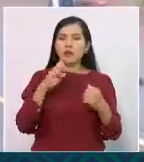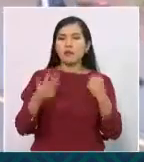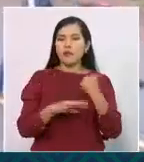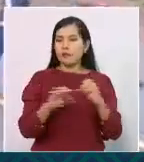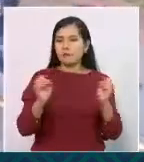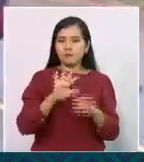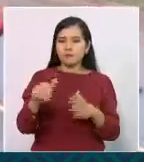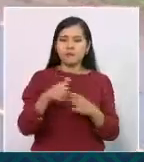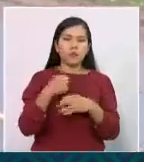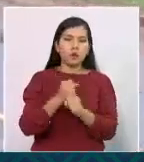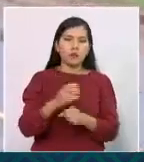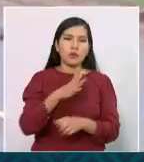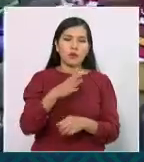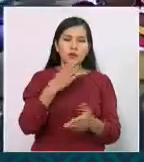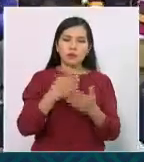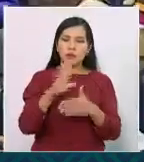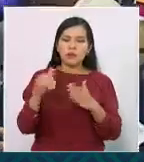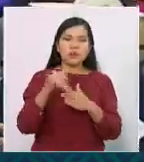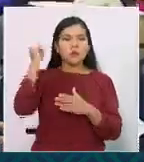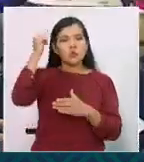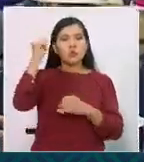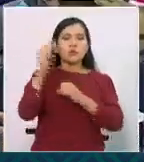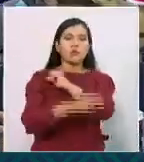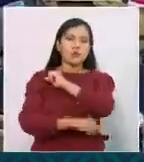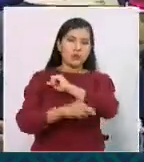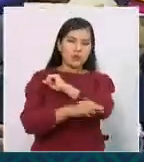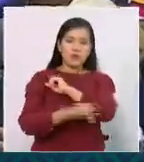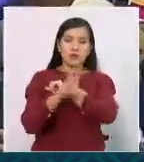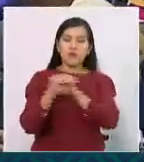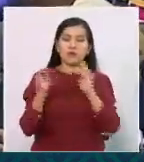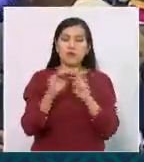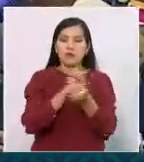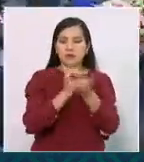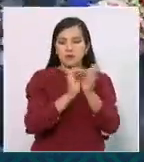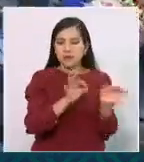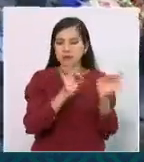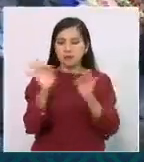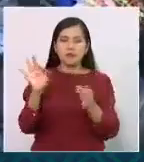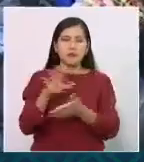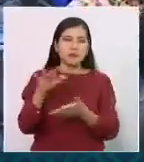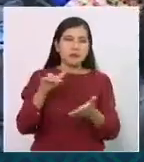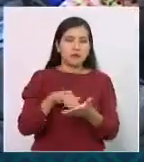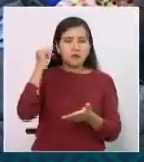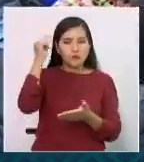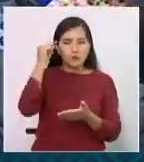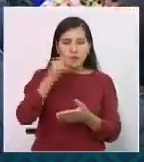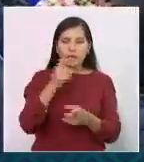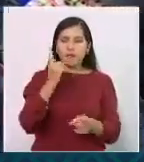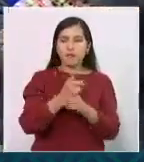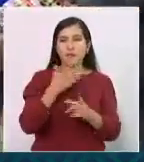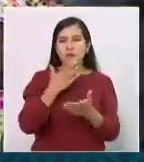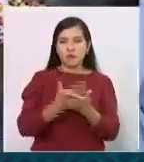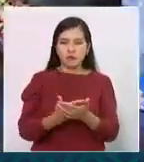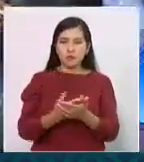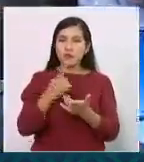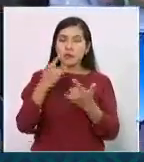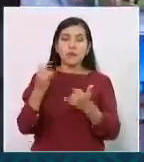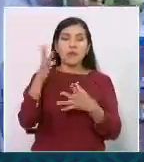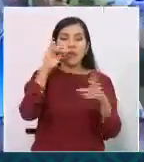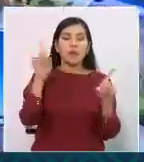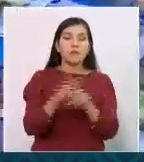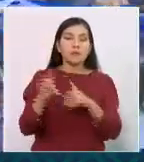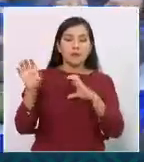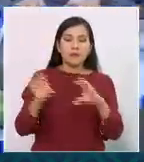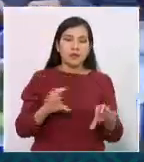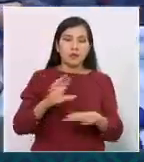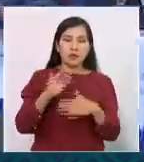información de las obras que viene ejecutando el gobierno nacional y se hayan trasladado a la sede de gobierno de forma injustificada. Hermanos ejecutivos de